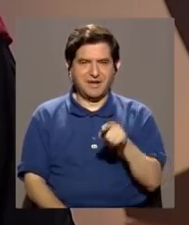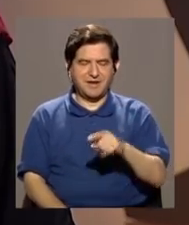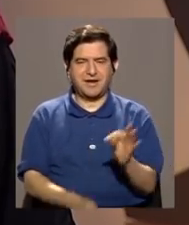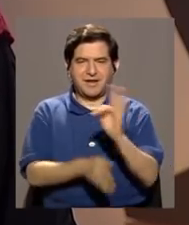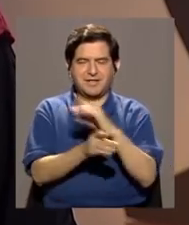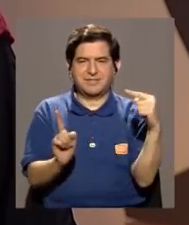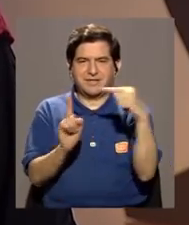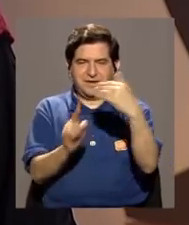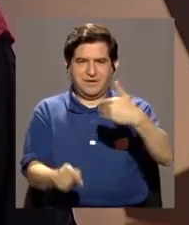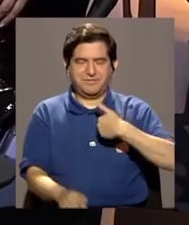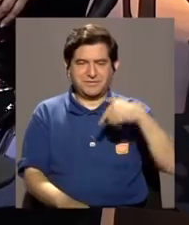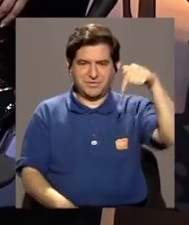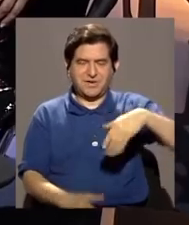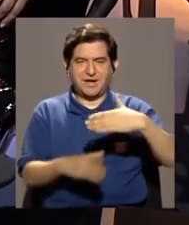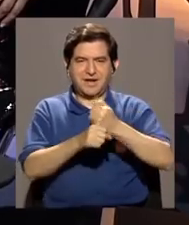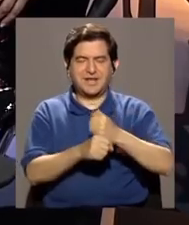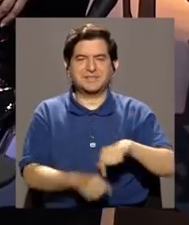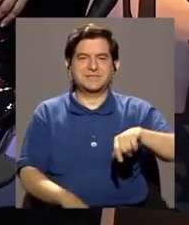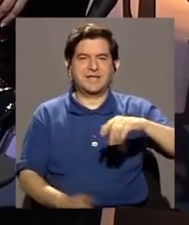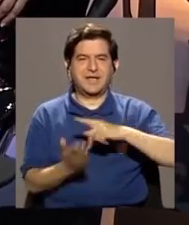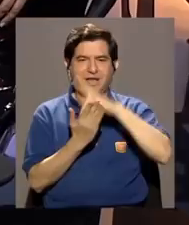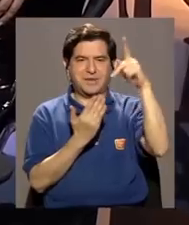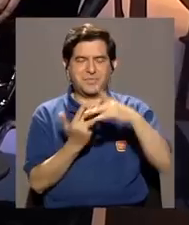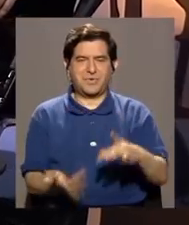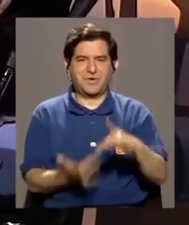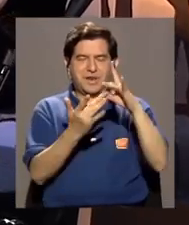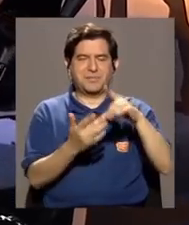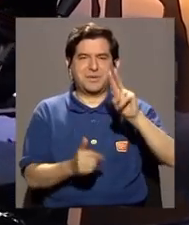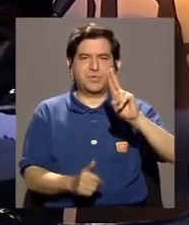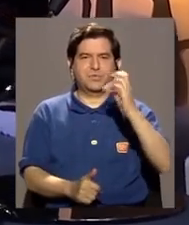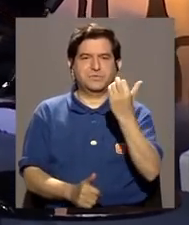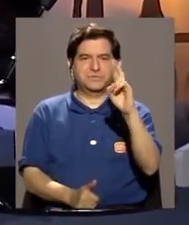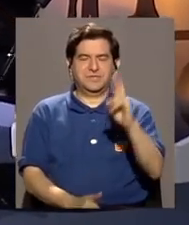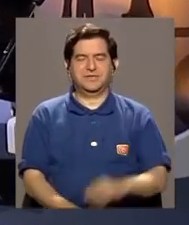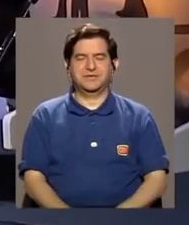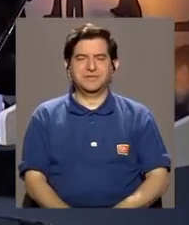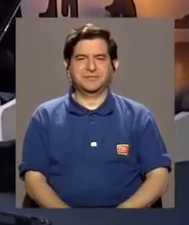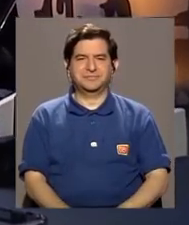de hacer televisión con sentido con nosotros acá en especiales universidades